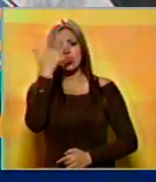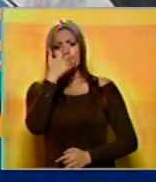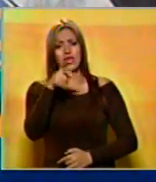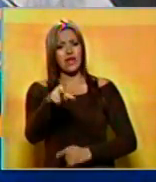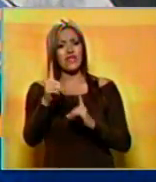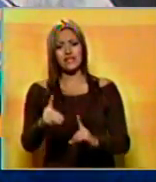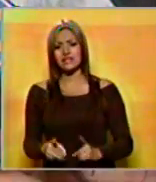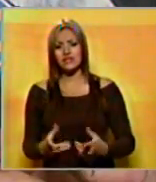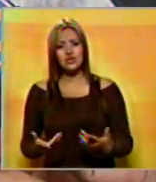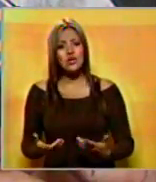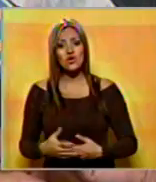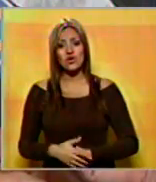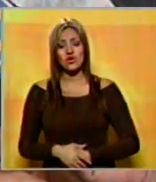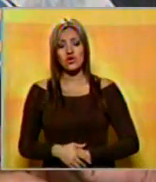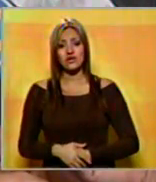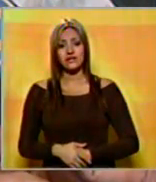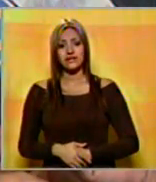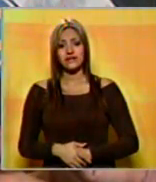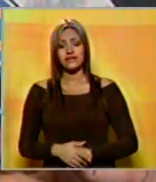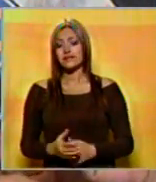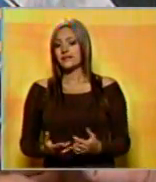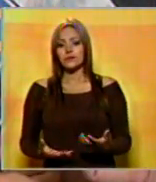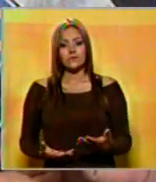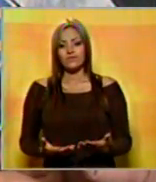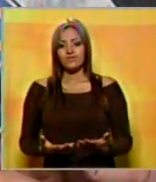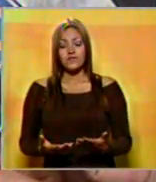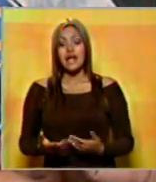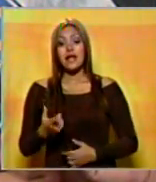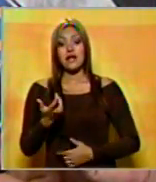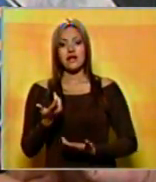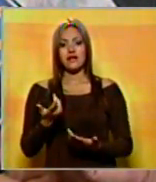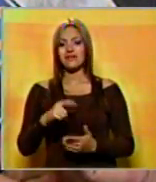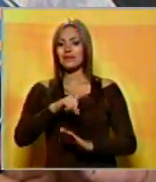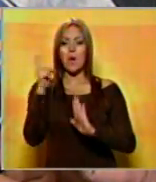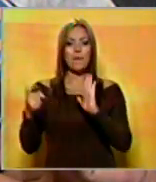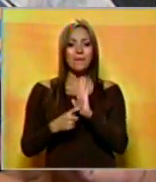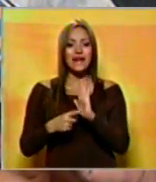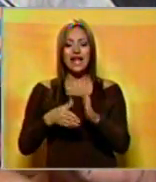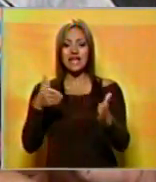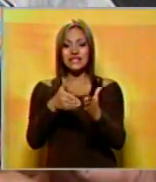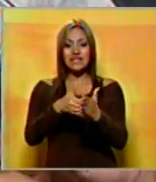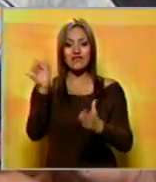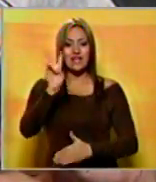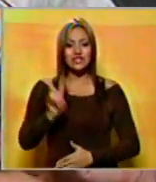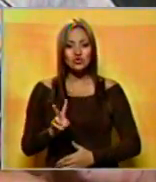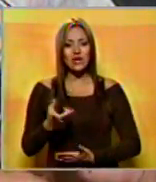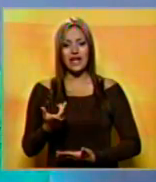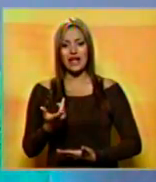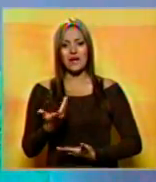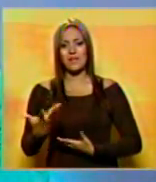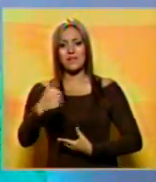decreto que invade la intimidad de los venezolanos.